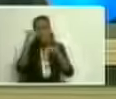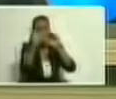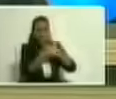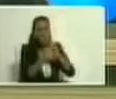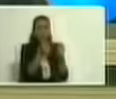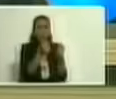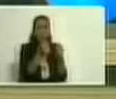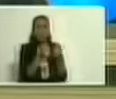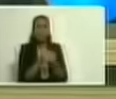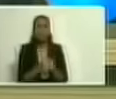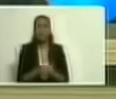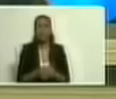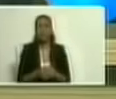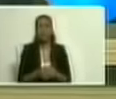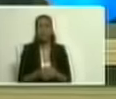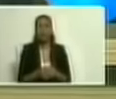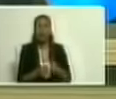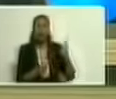Volker Trott,